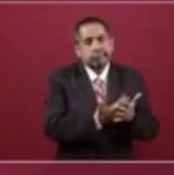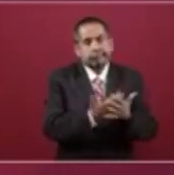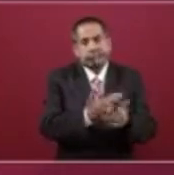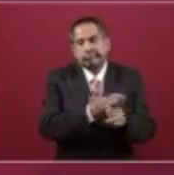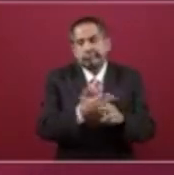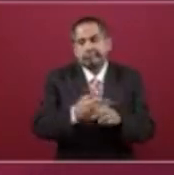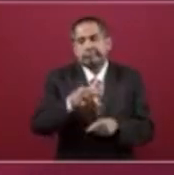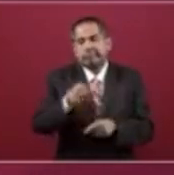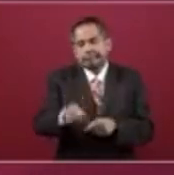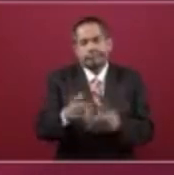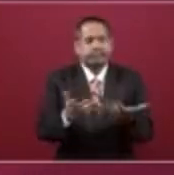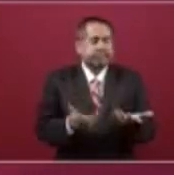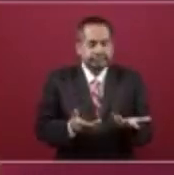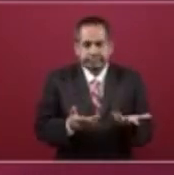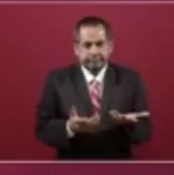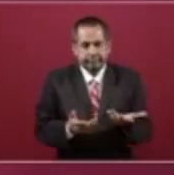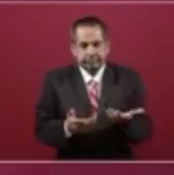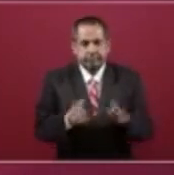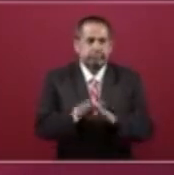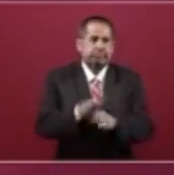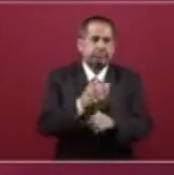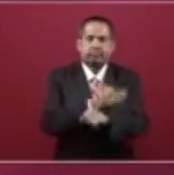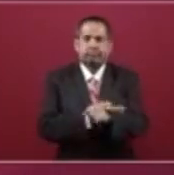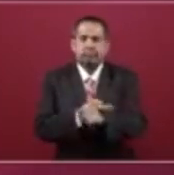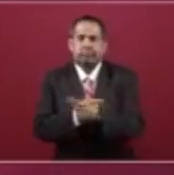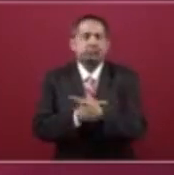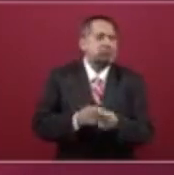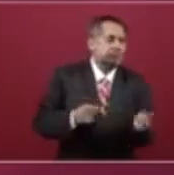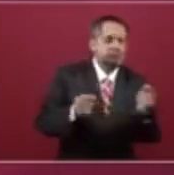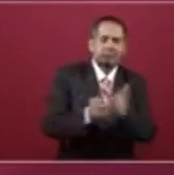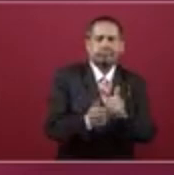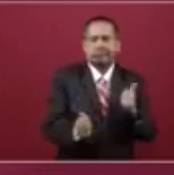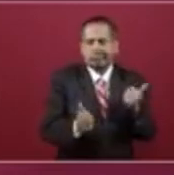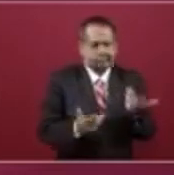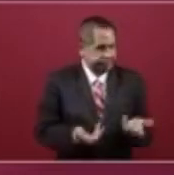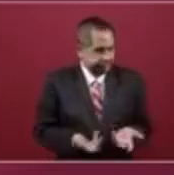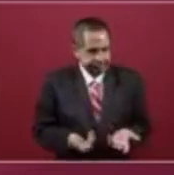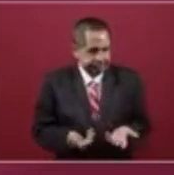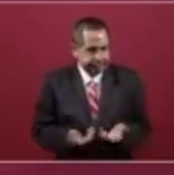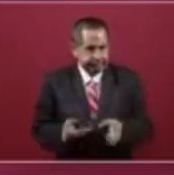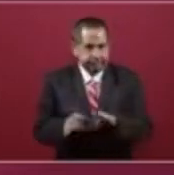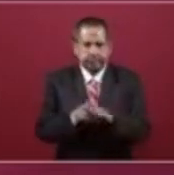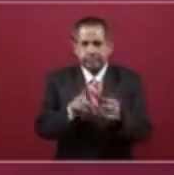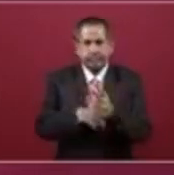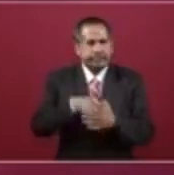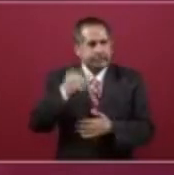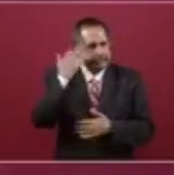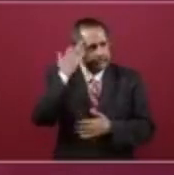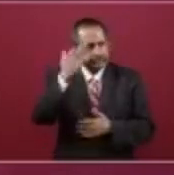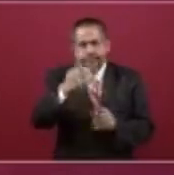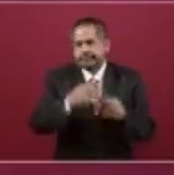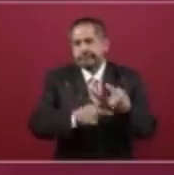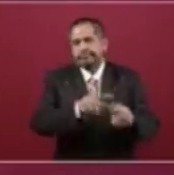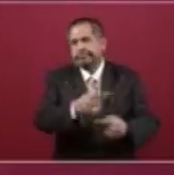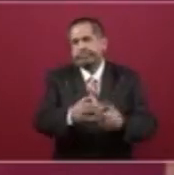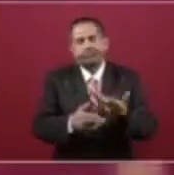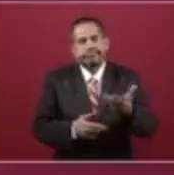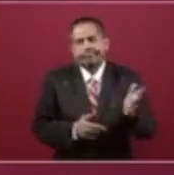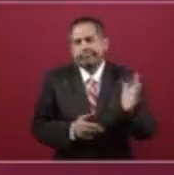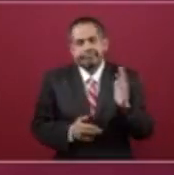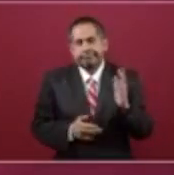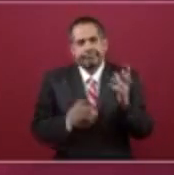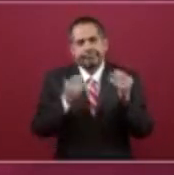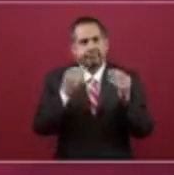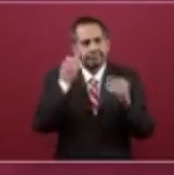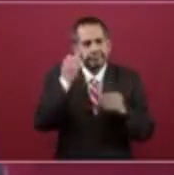o subsecuentes, pues también se atrasaban y era probable el retraso,